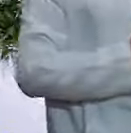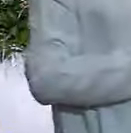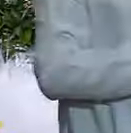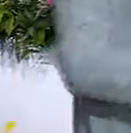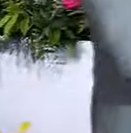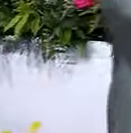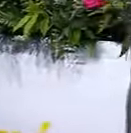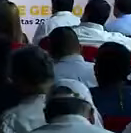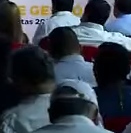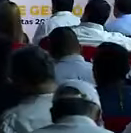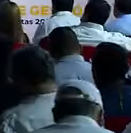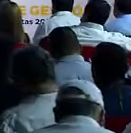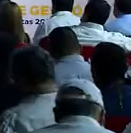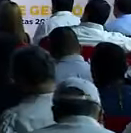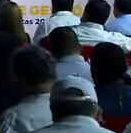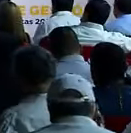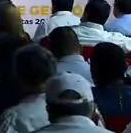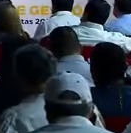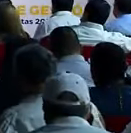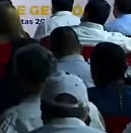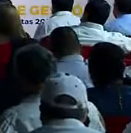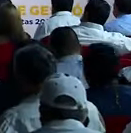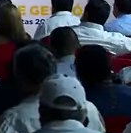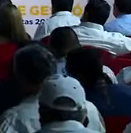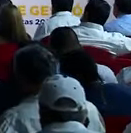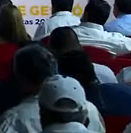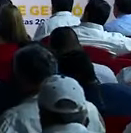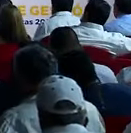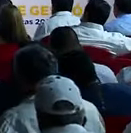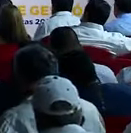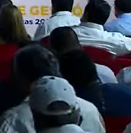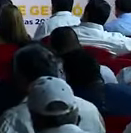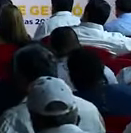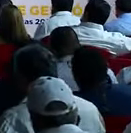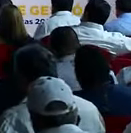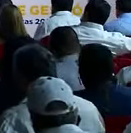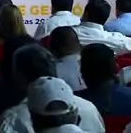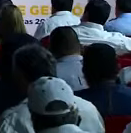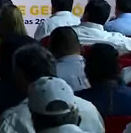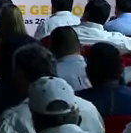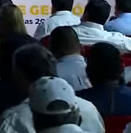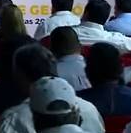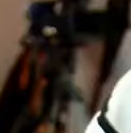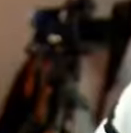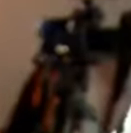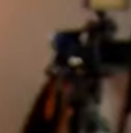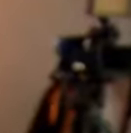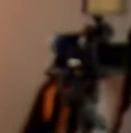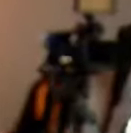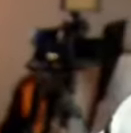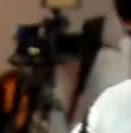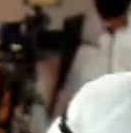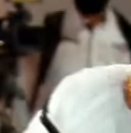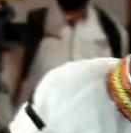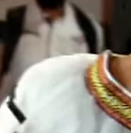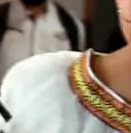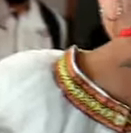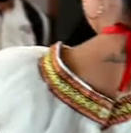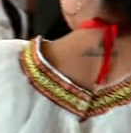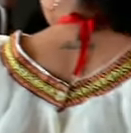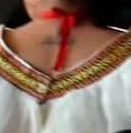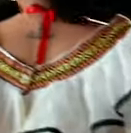es navegable. ¡Claro, Fermina! Los que conocieron el río cuentan de unos pozos muy bonitos. donde toda la gente del